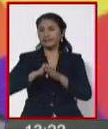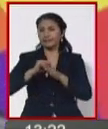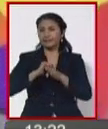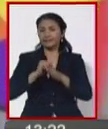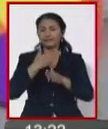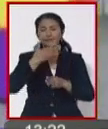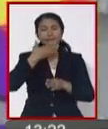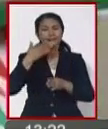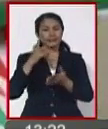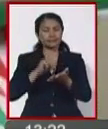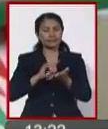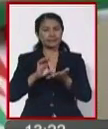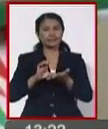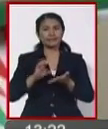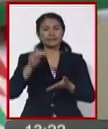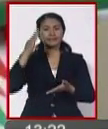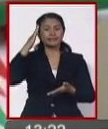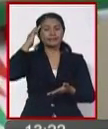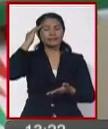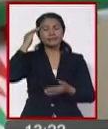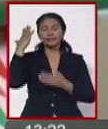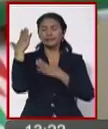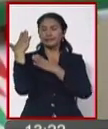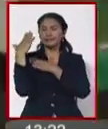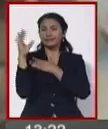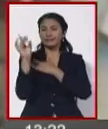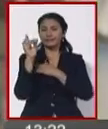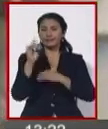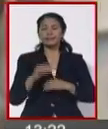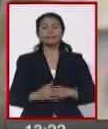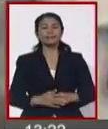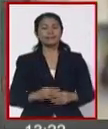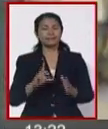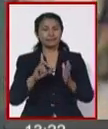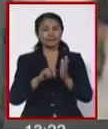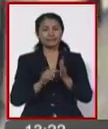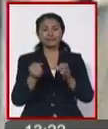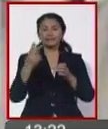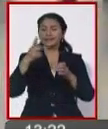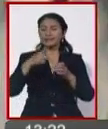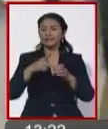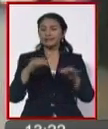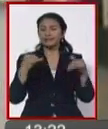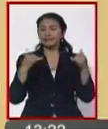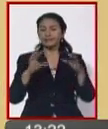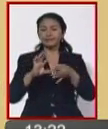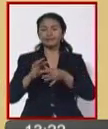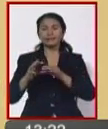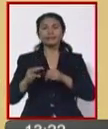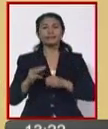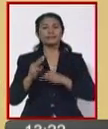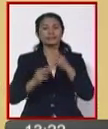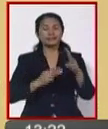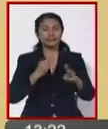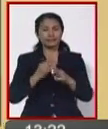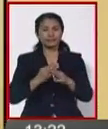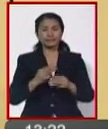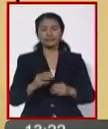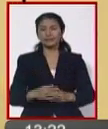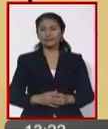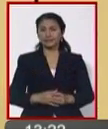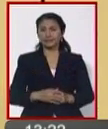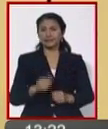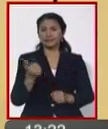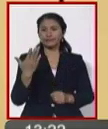mejor atleta con discapacidad intelectual de Santa Cruz y todo Bolivia, llegando de esta manera a participar en los Juegos Mundiales de Verano Olimpiadas